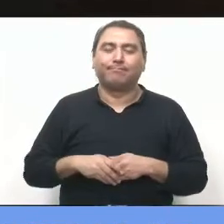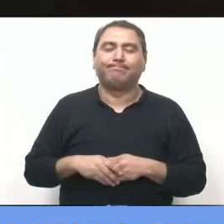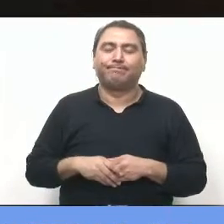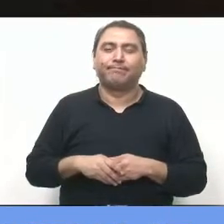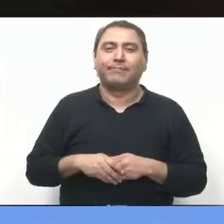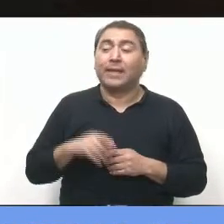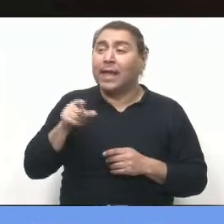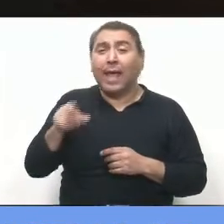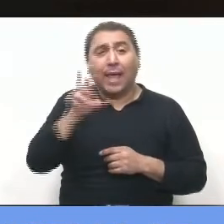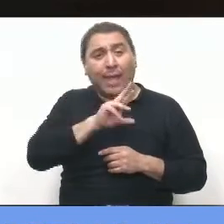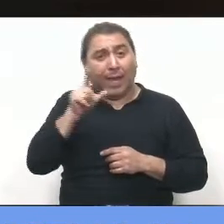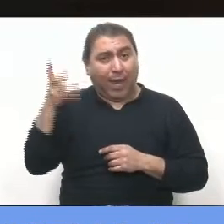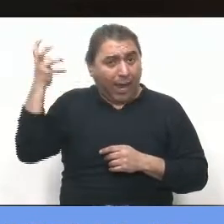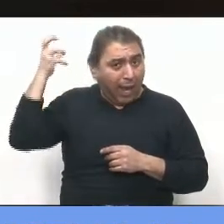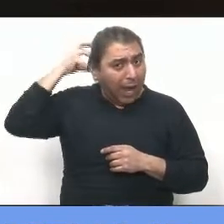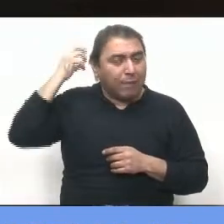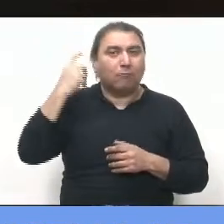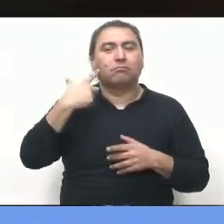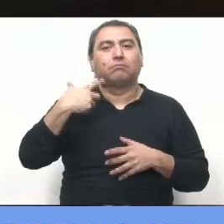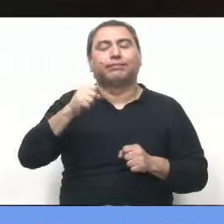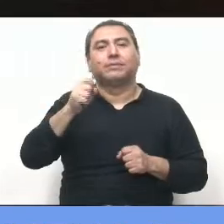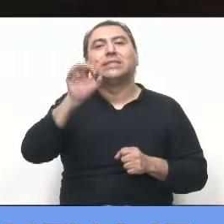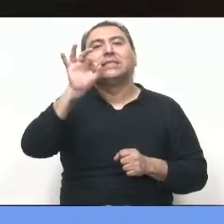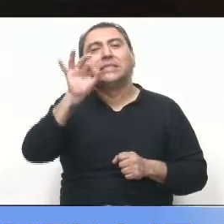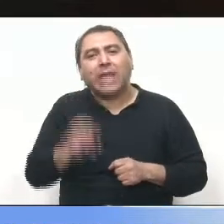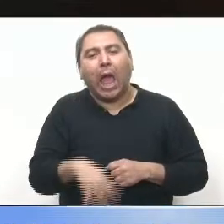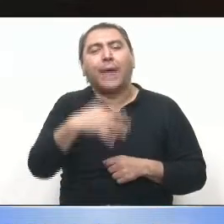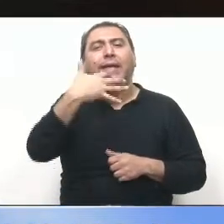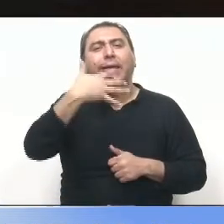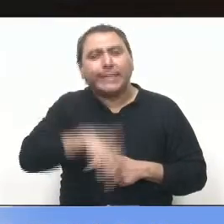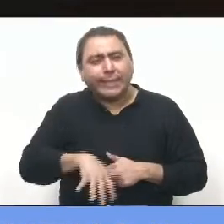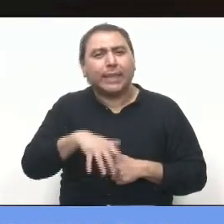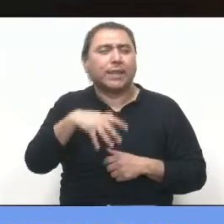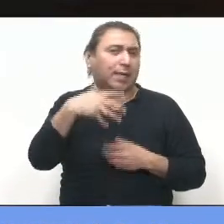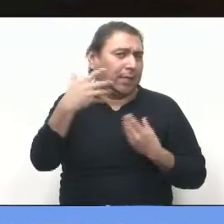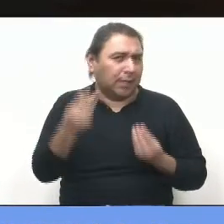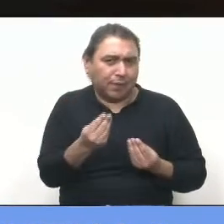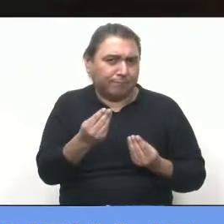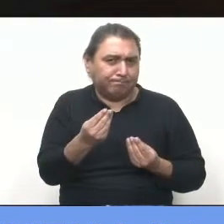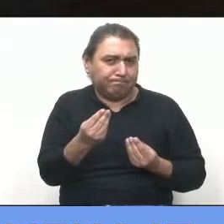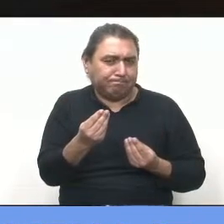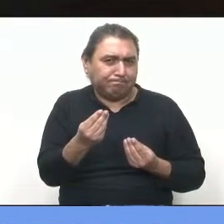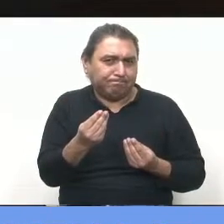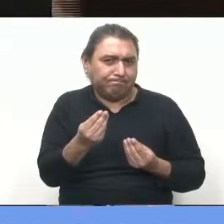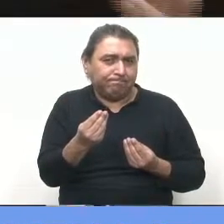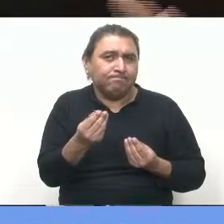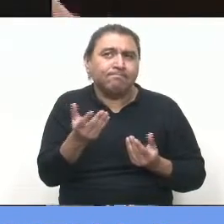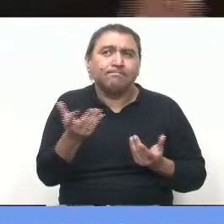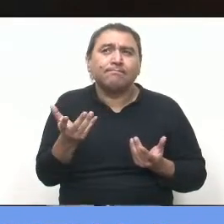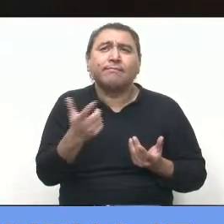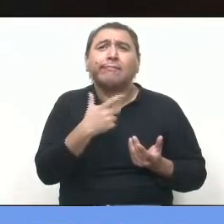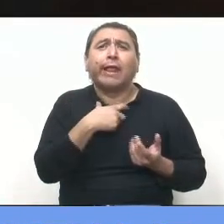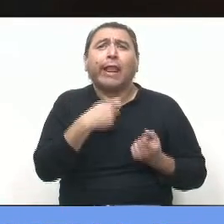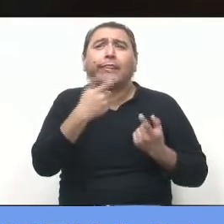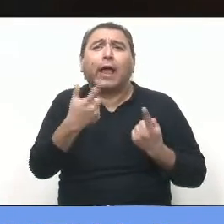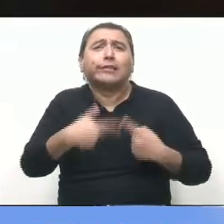mirada de saber y de entender que no se trataba de hacer un bien